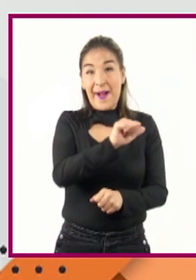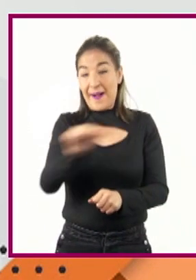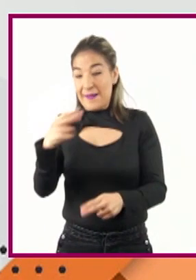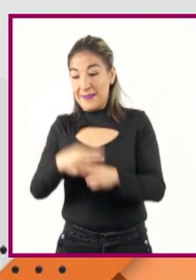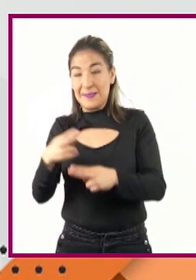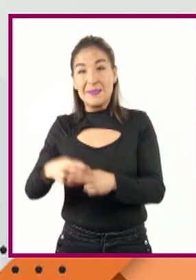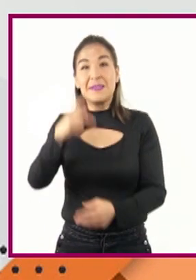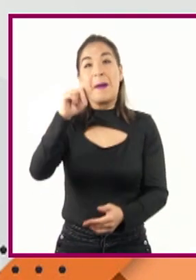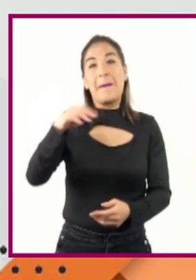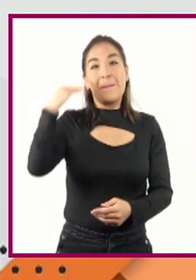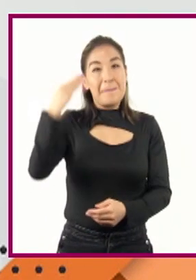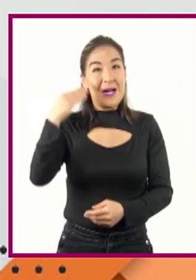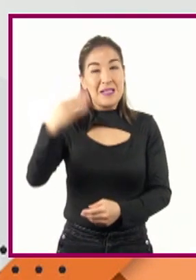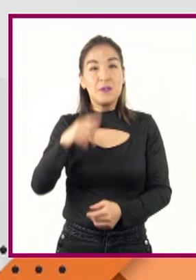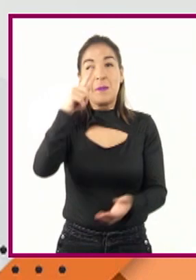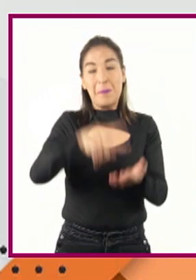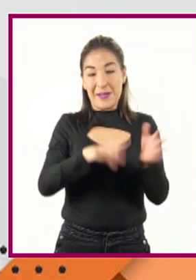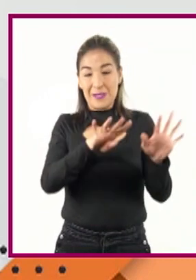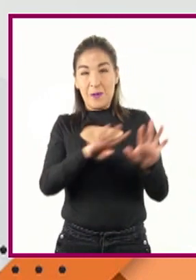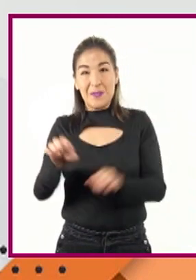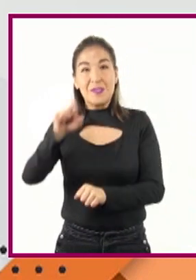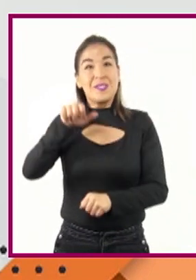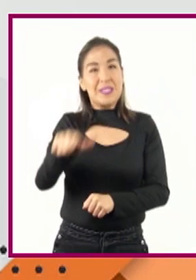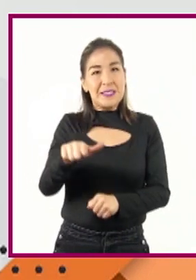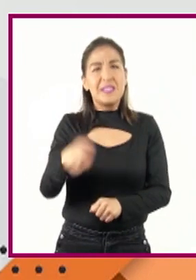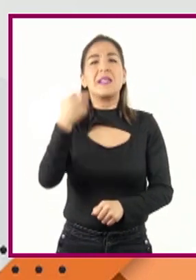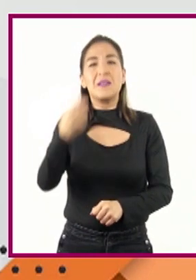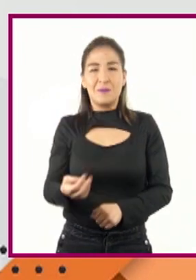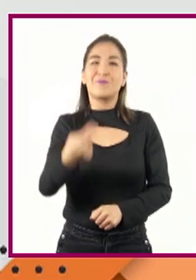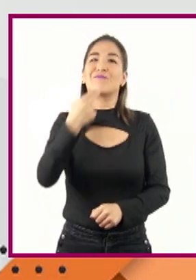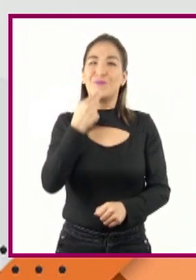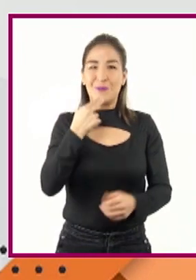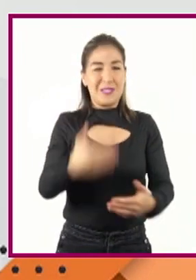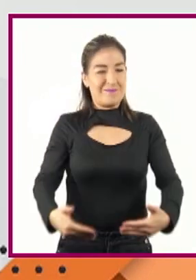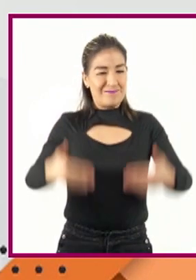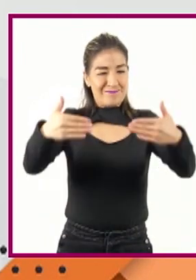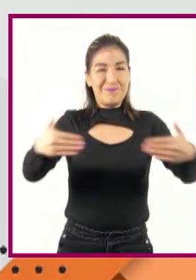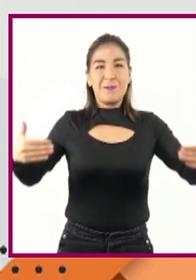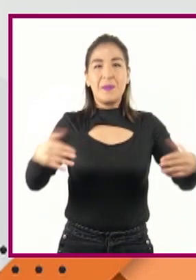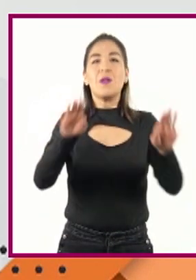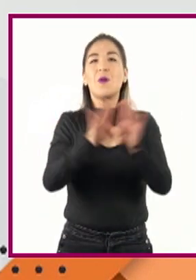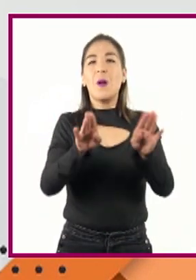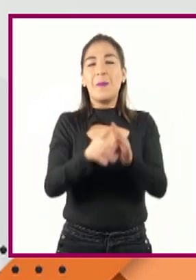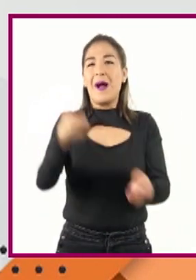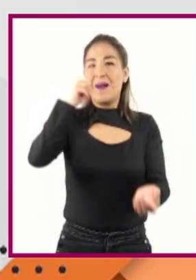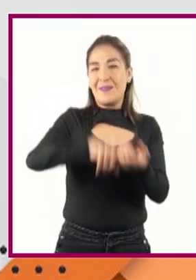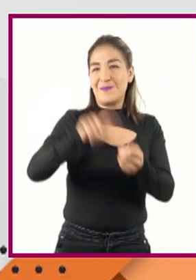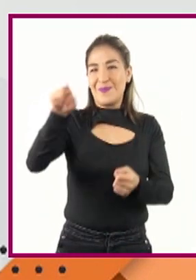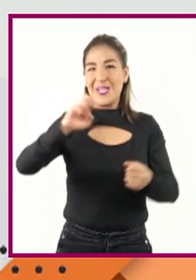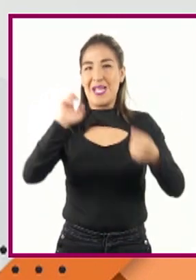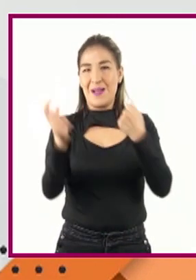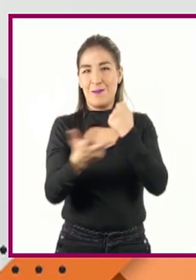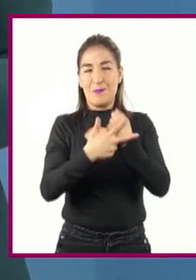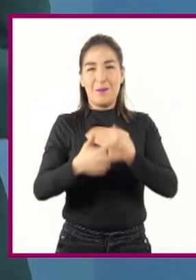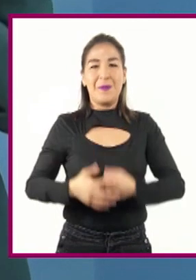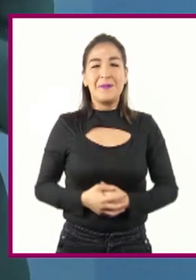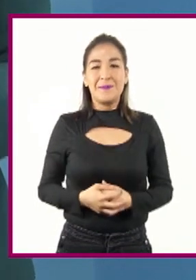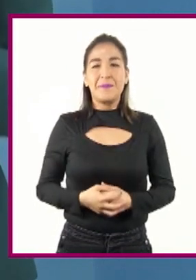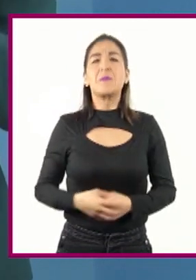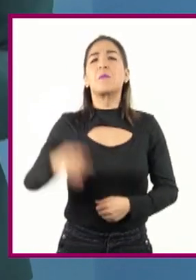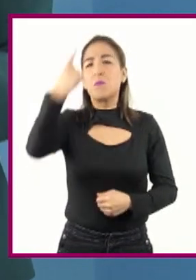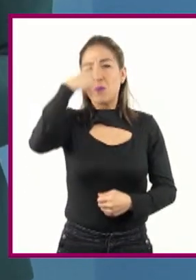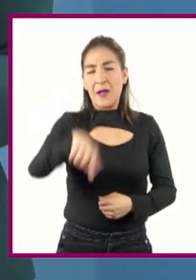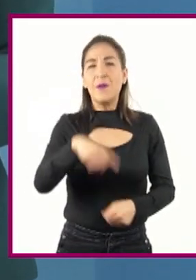de 1917 se utilizó esta estrategia en el frente de Europa Occidental.